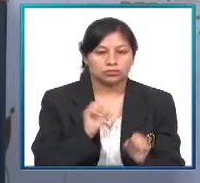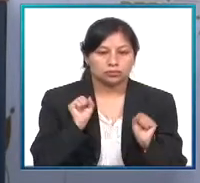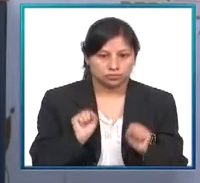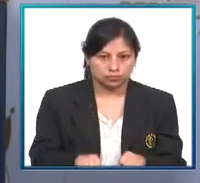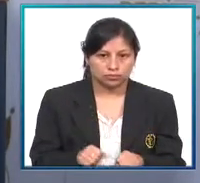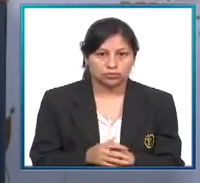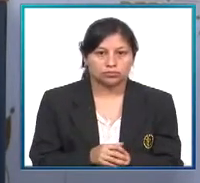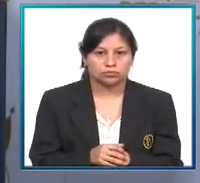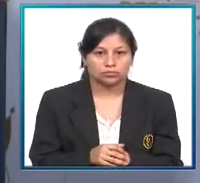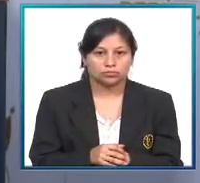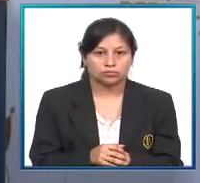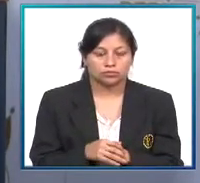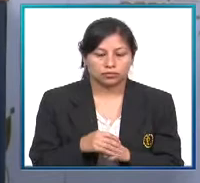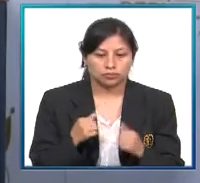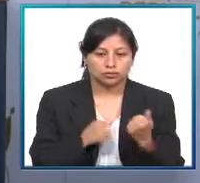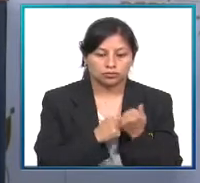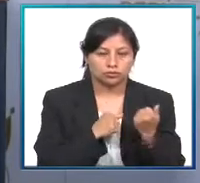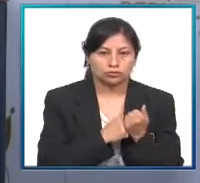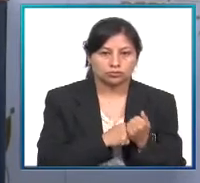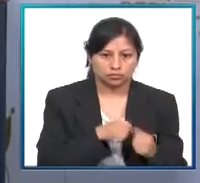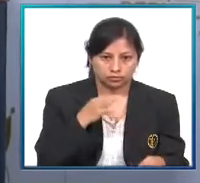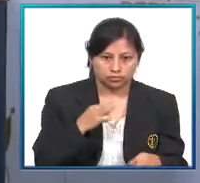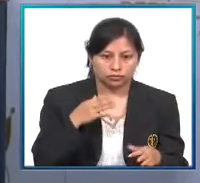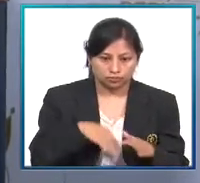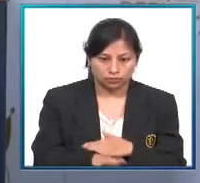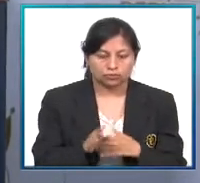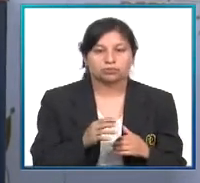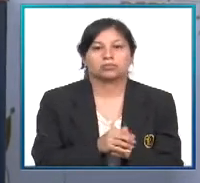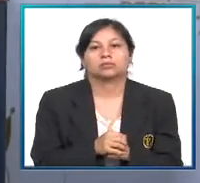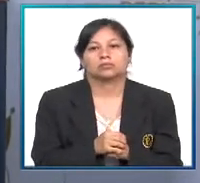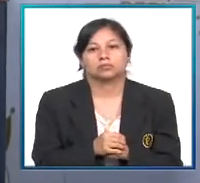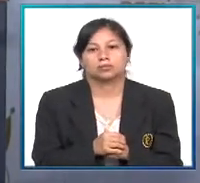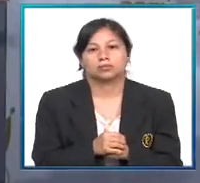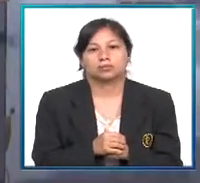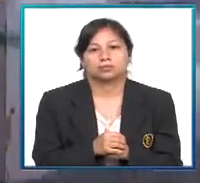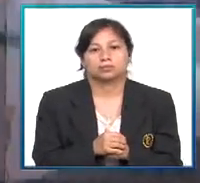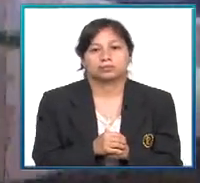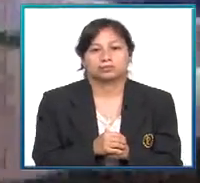ser apoyada y ratificada dentro del Pleno.